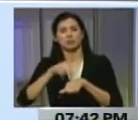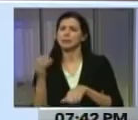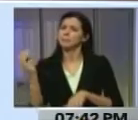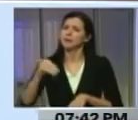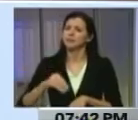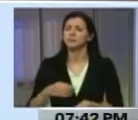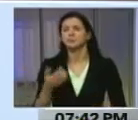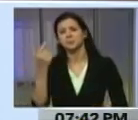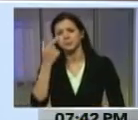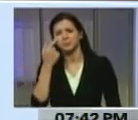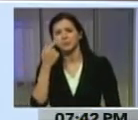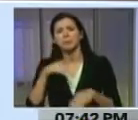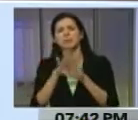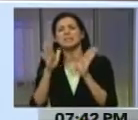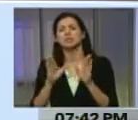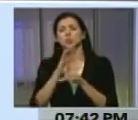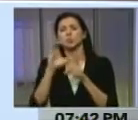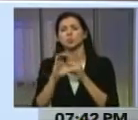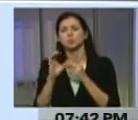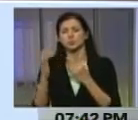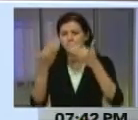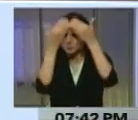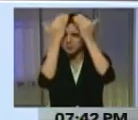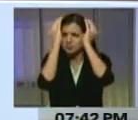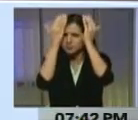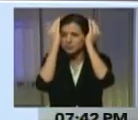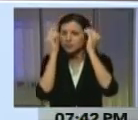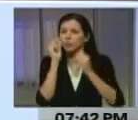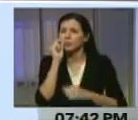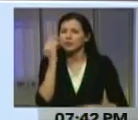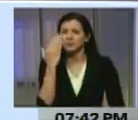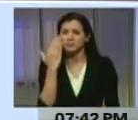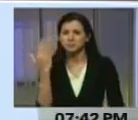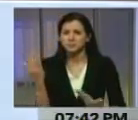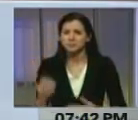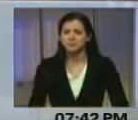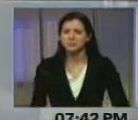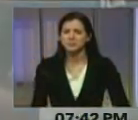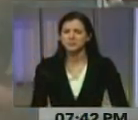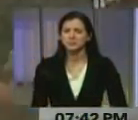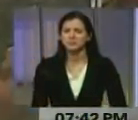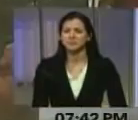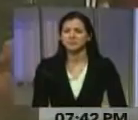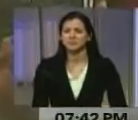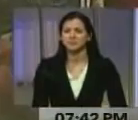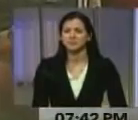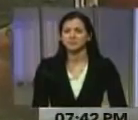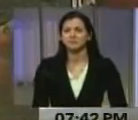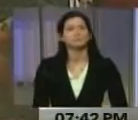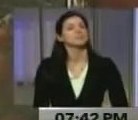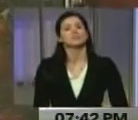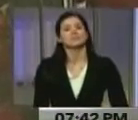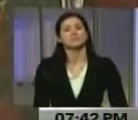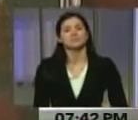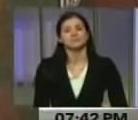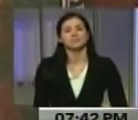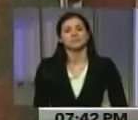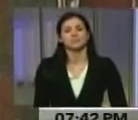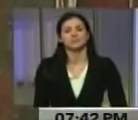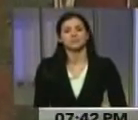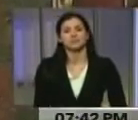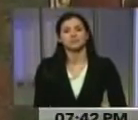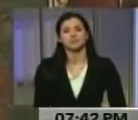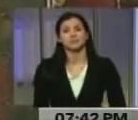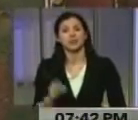tú? Ministro del Poder Popular para la cultura y